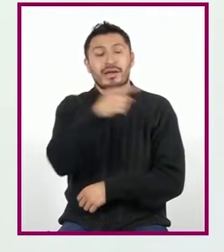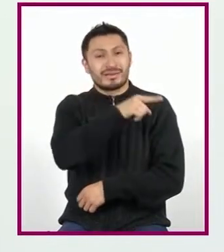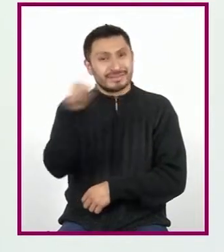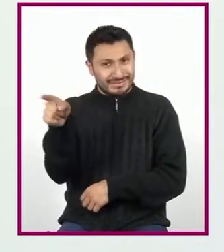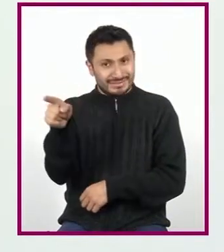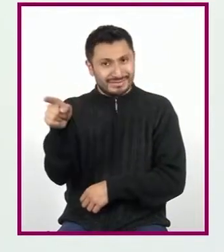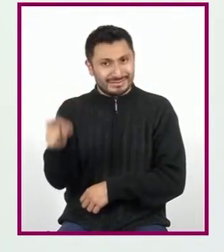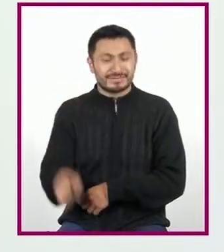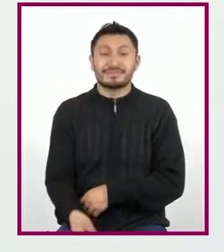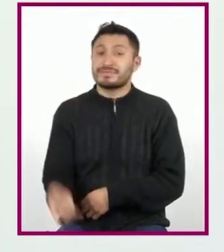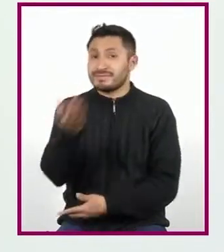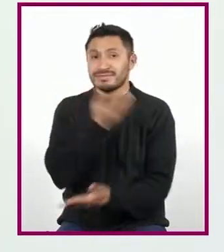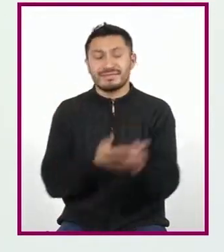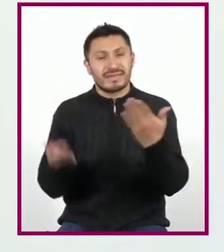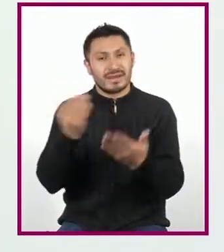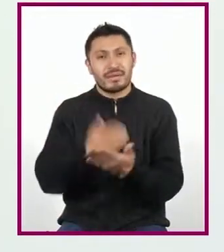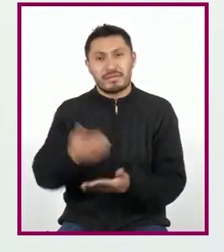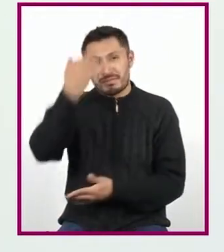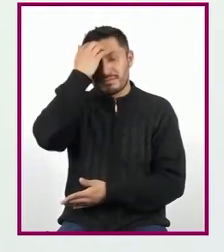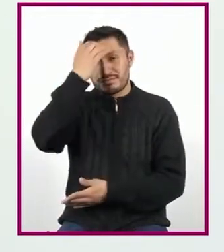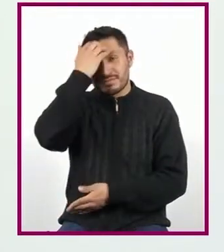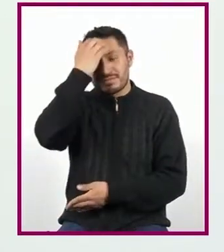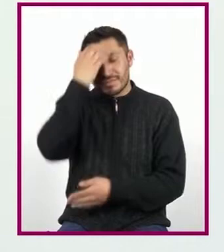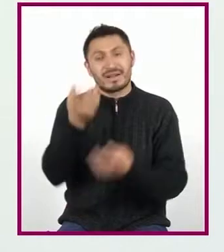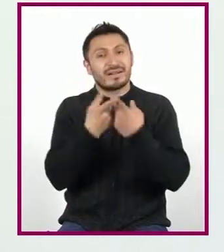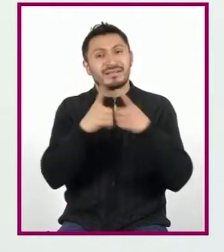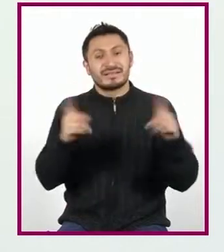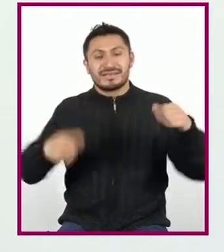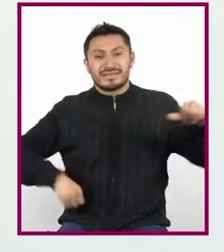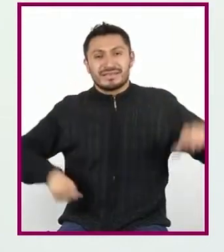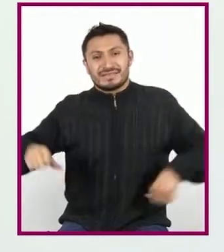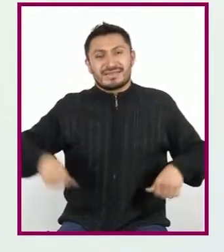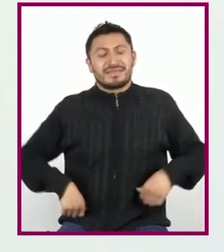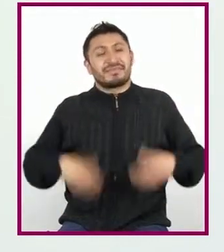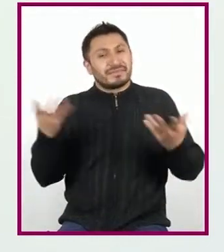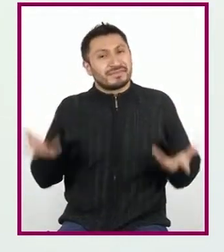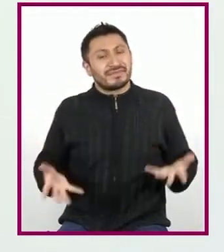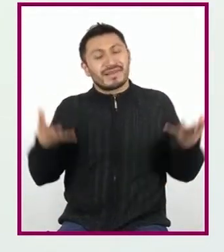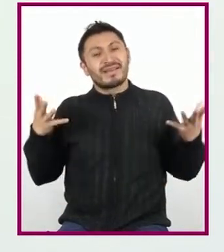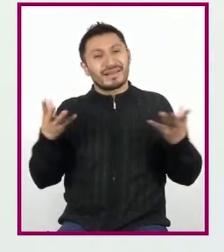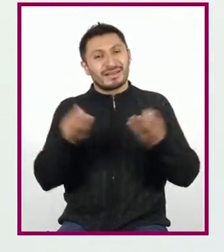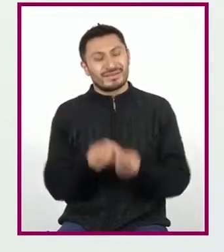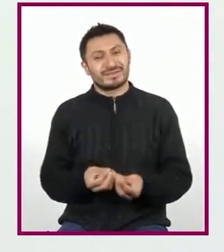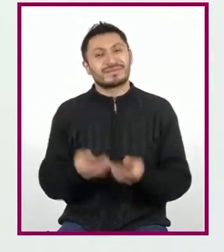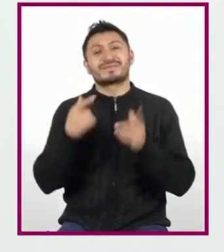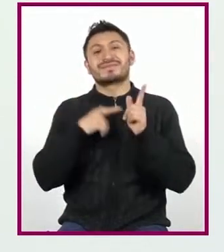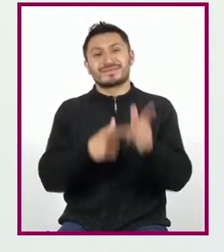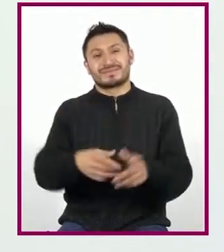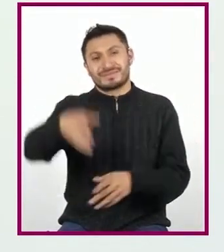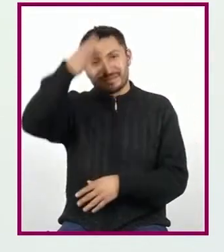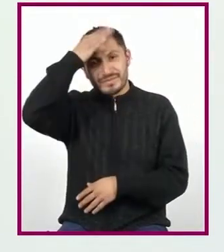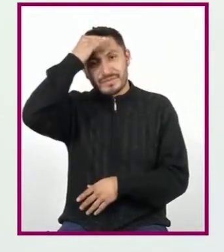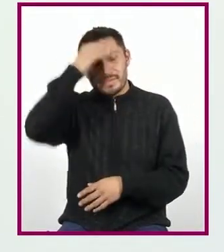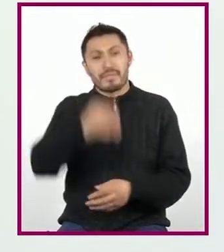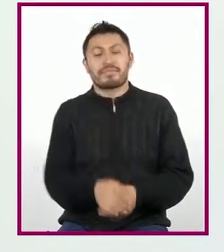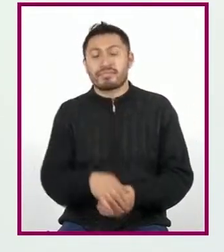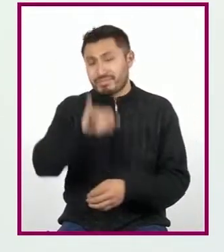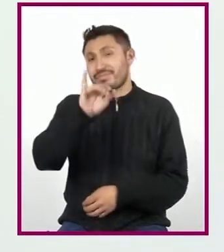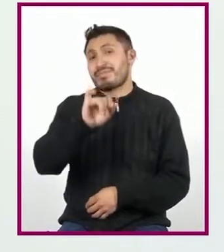Y estaremos compartiendo conocimientos y desarrollando algunas actividades para que juntos podamos seguir aprendiendo.